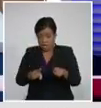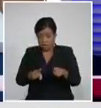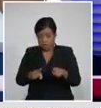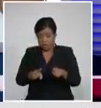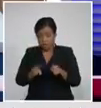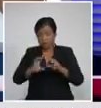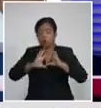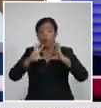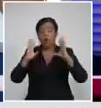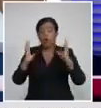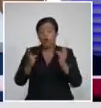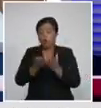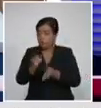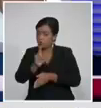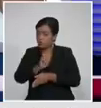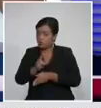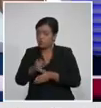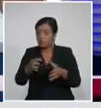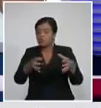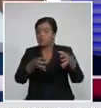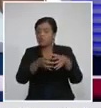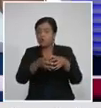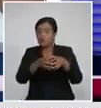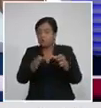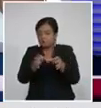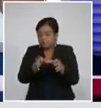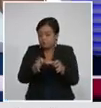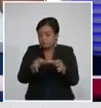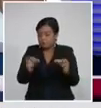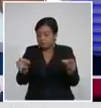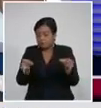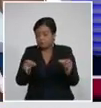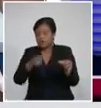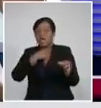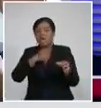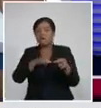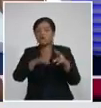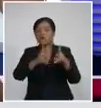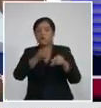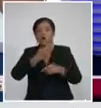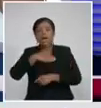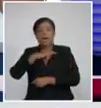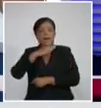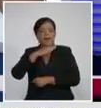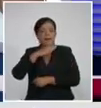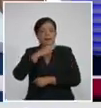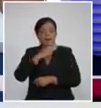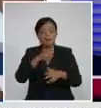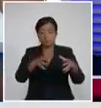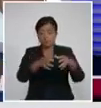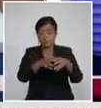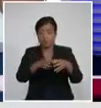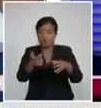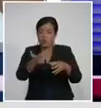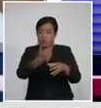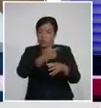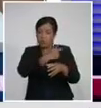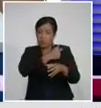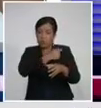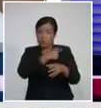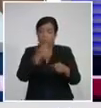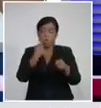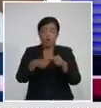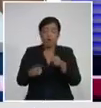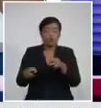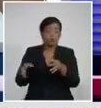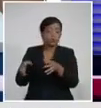Por ejemplo, lo divido por el número de carnet de identidad. Y por el número de carnet de identidad voy entrando a un grupo y la cohorte que va primera la